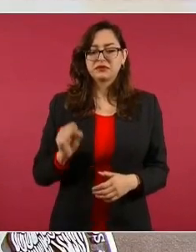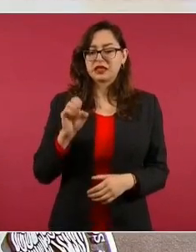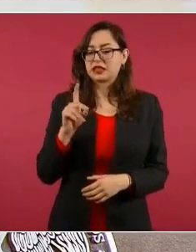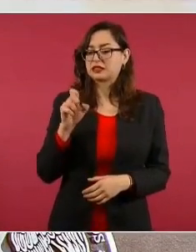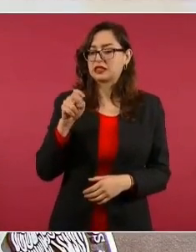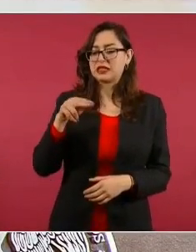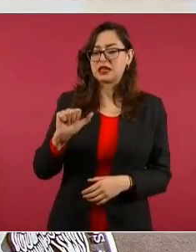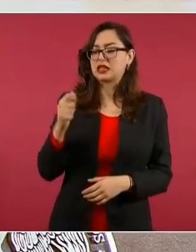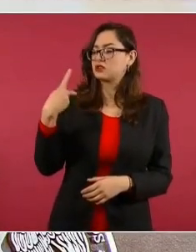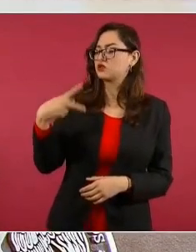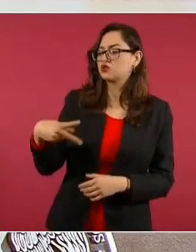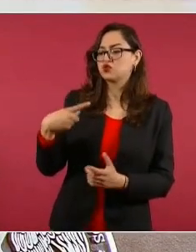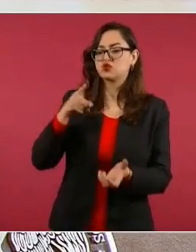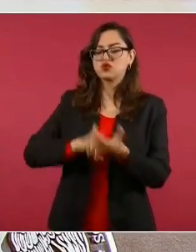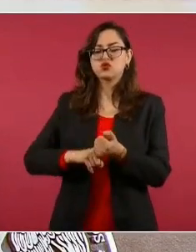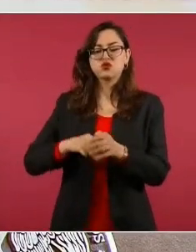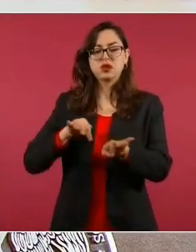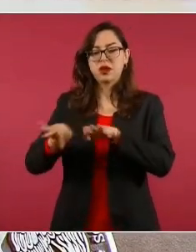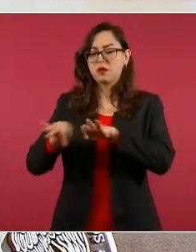procedimiento